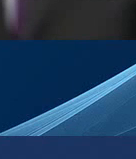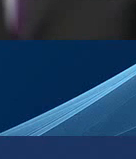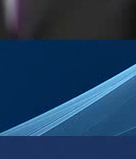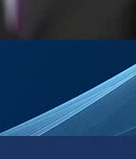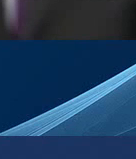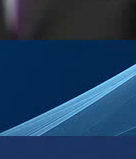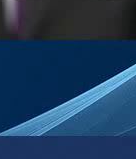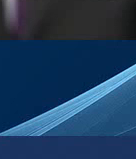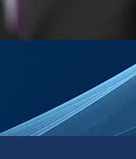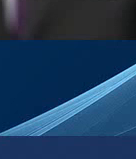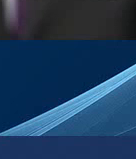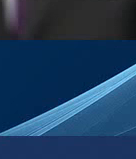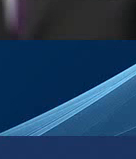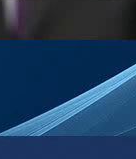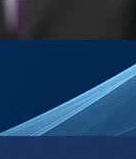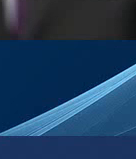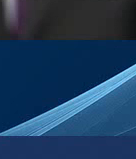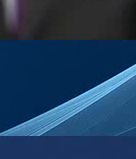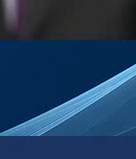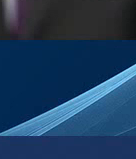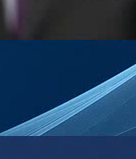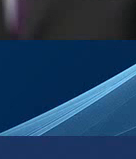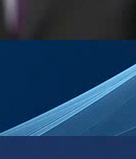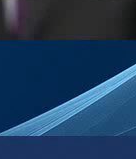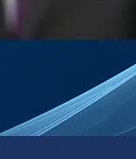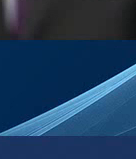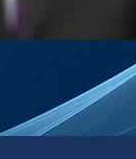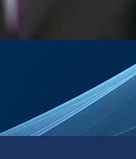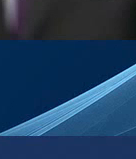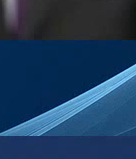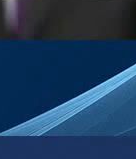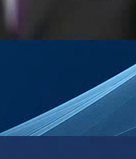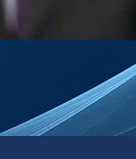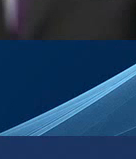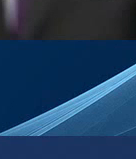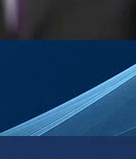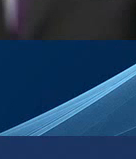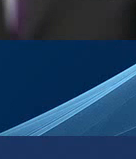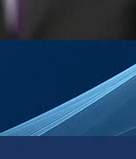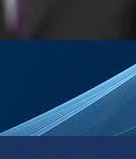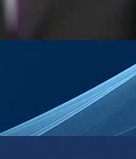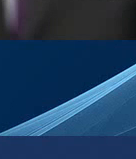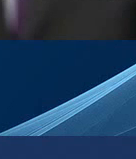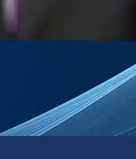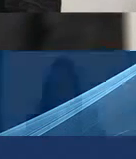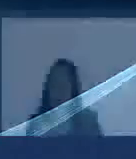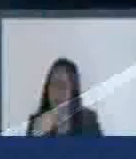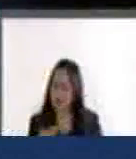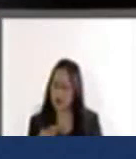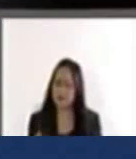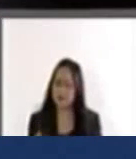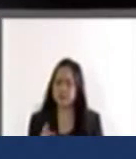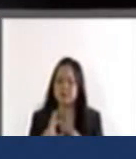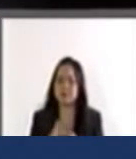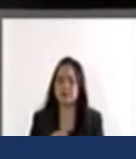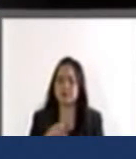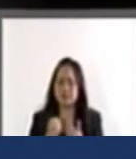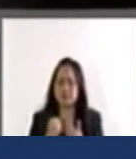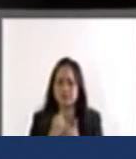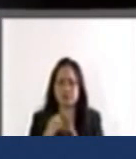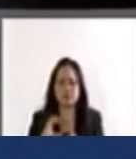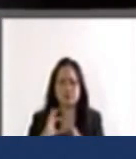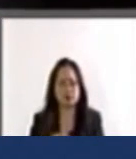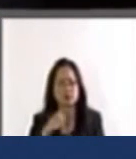de diciembre del año 2016, del presente año, esta reforma ya esté vigente y ya